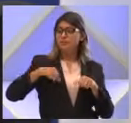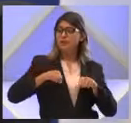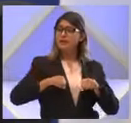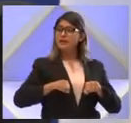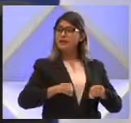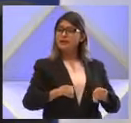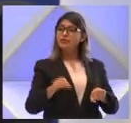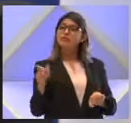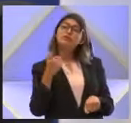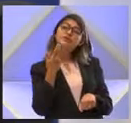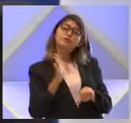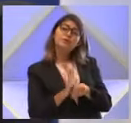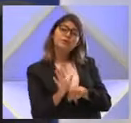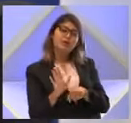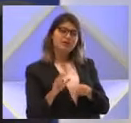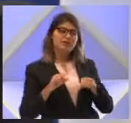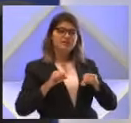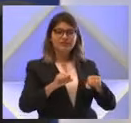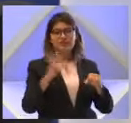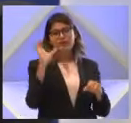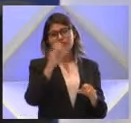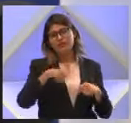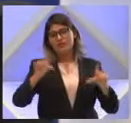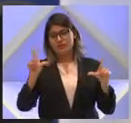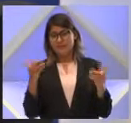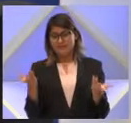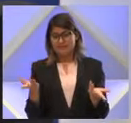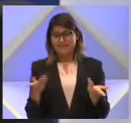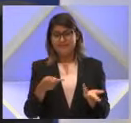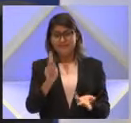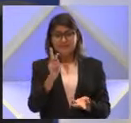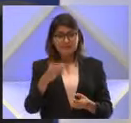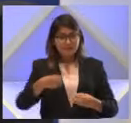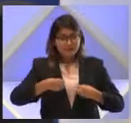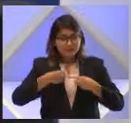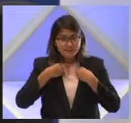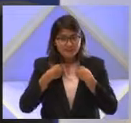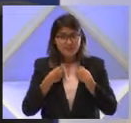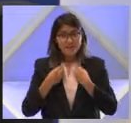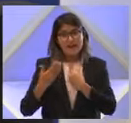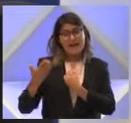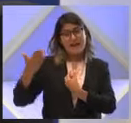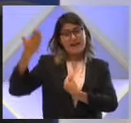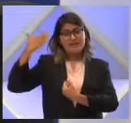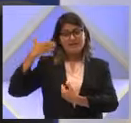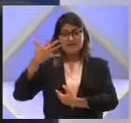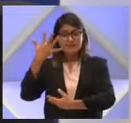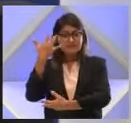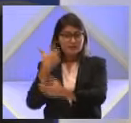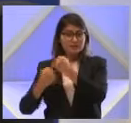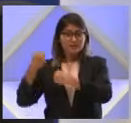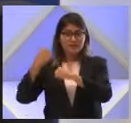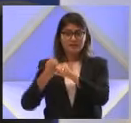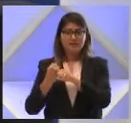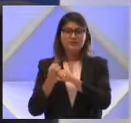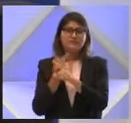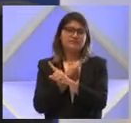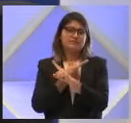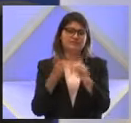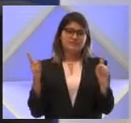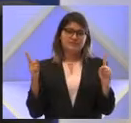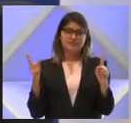que se te antoja cuando la vida hace 50 años podía ser muy